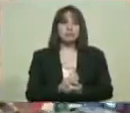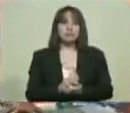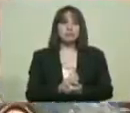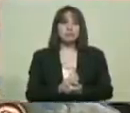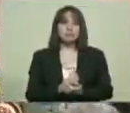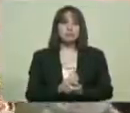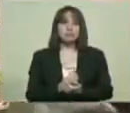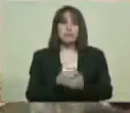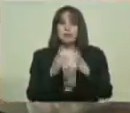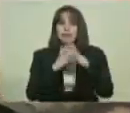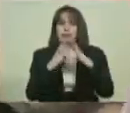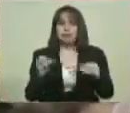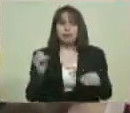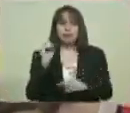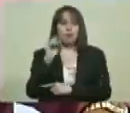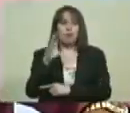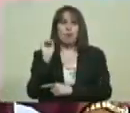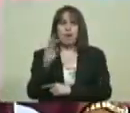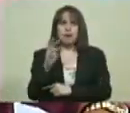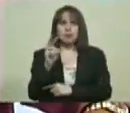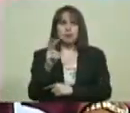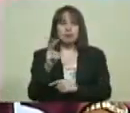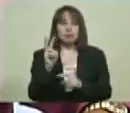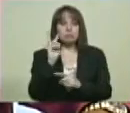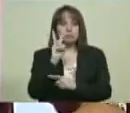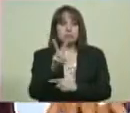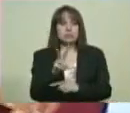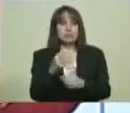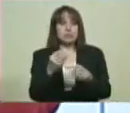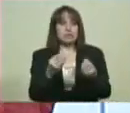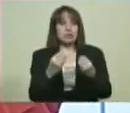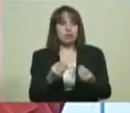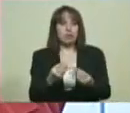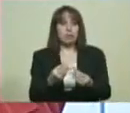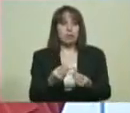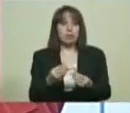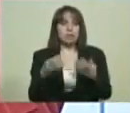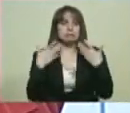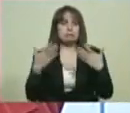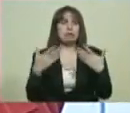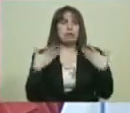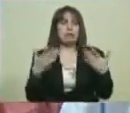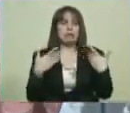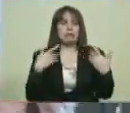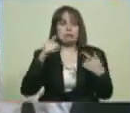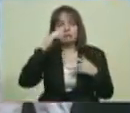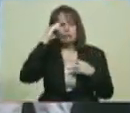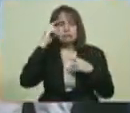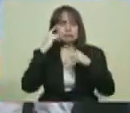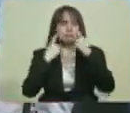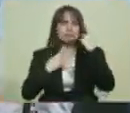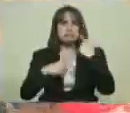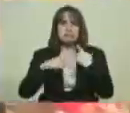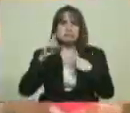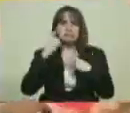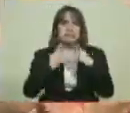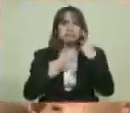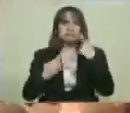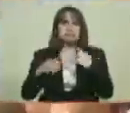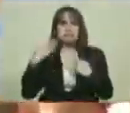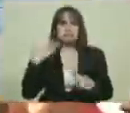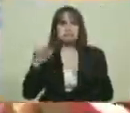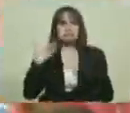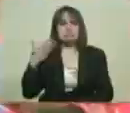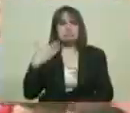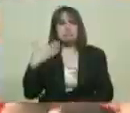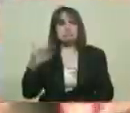Todos los actos de Trujillo en Valera, impresionante. Ahí sí nos pegó calor, adiosdado. Ahí